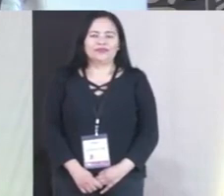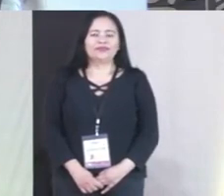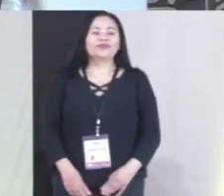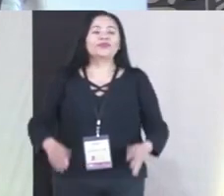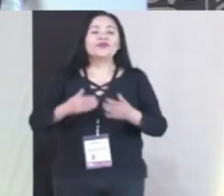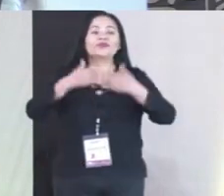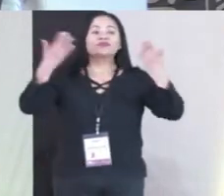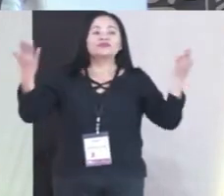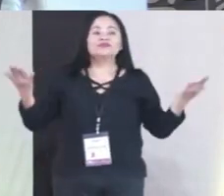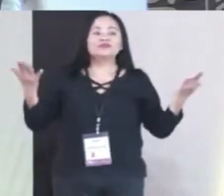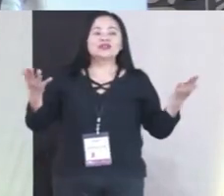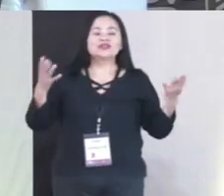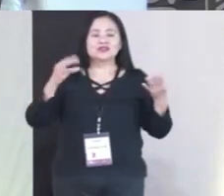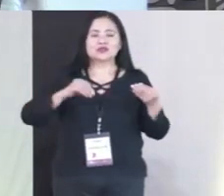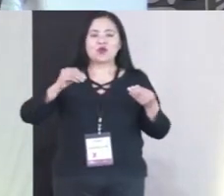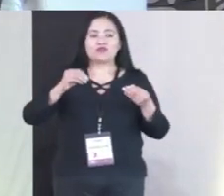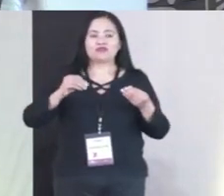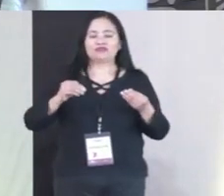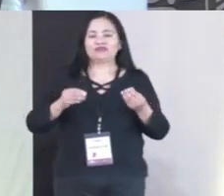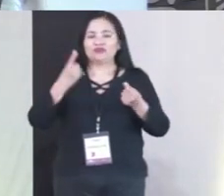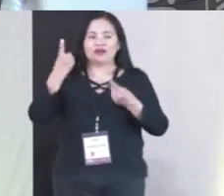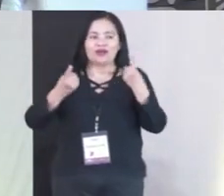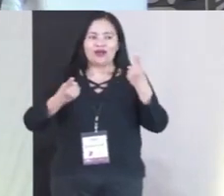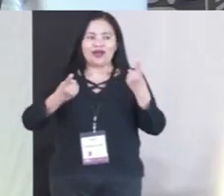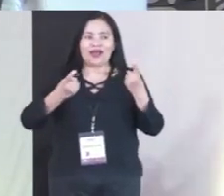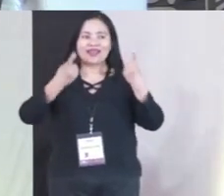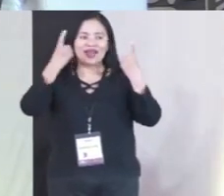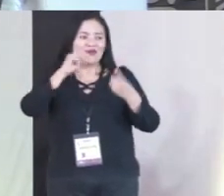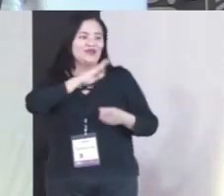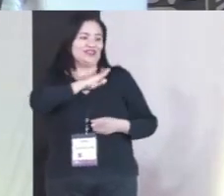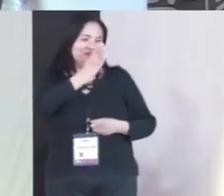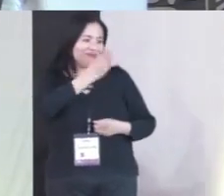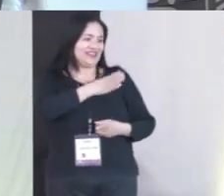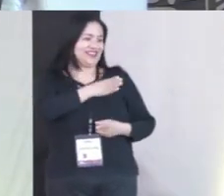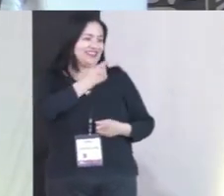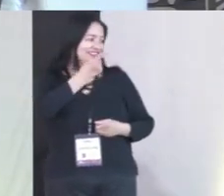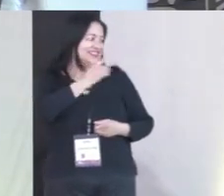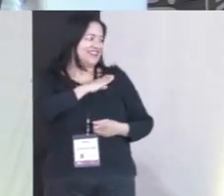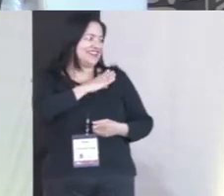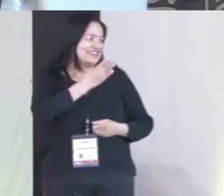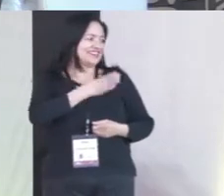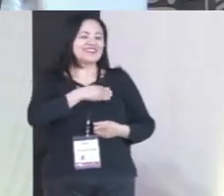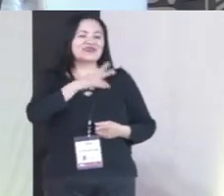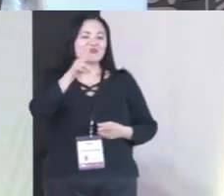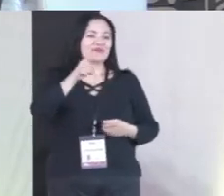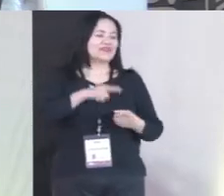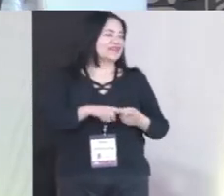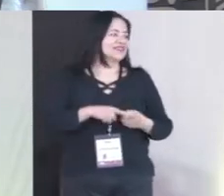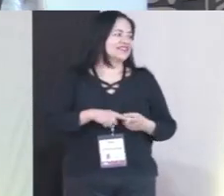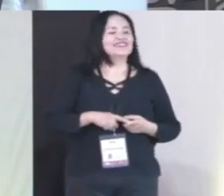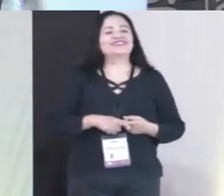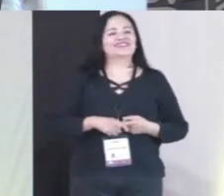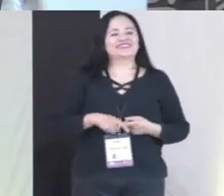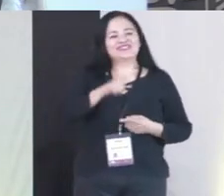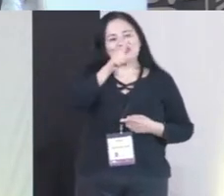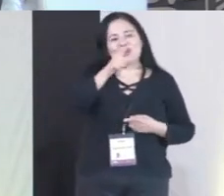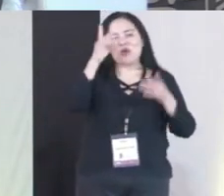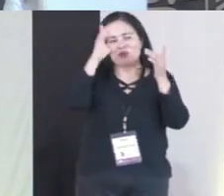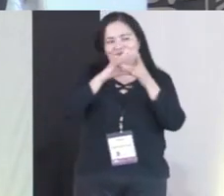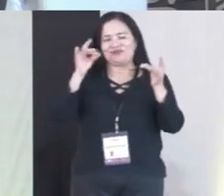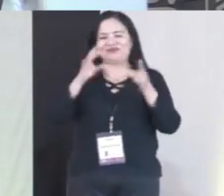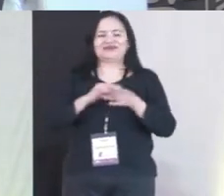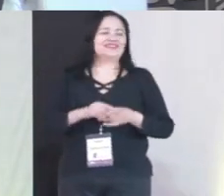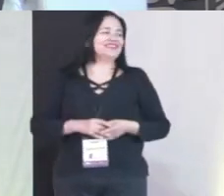los compañeros de Vox, ¿hay alguien de Vox aquí, de Vox España? ¿Tú eres de Vox? Ah, bien, entonces tú les vas a